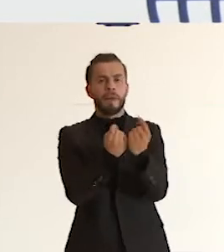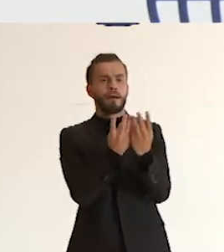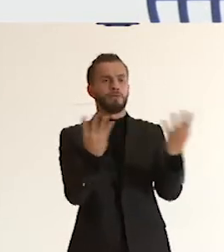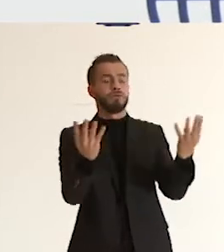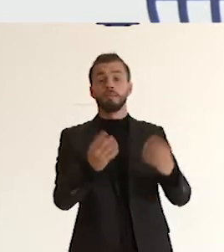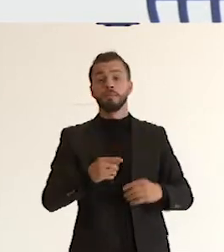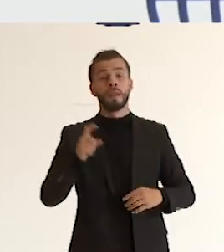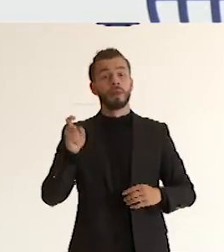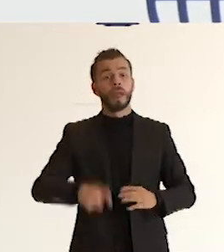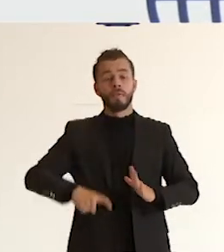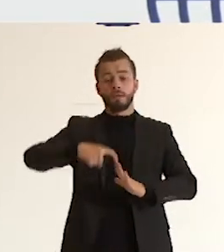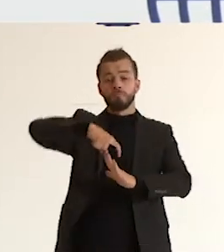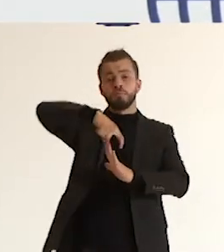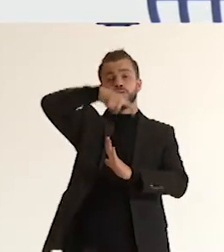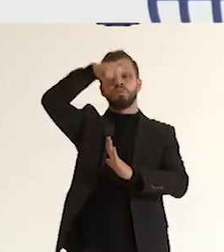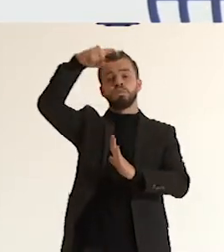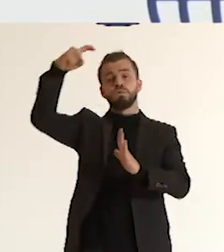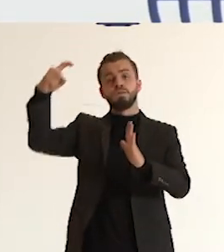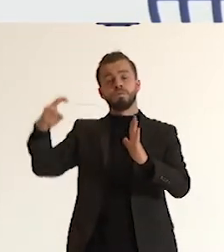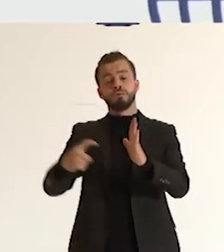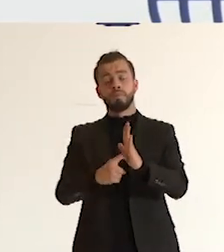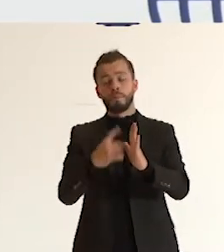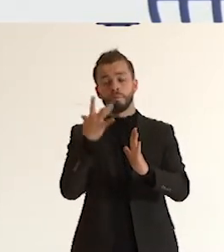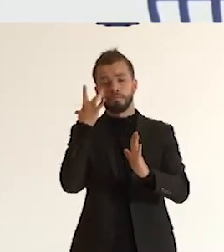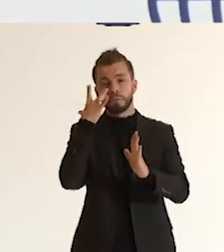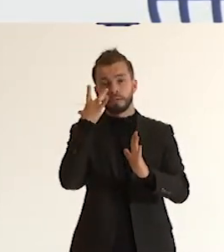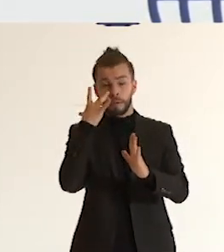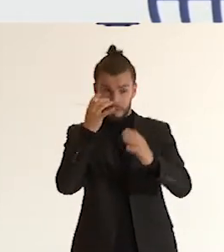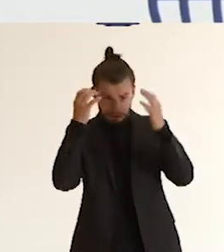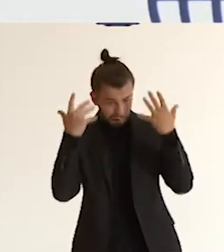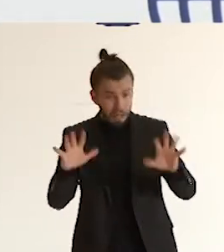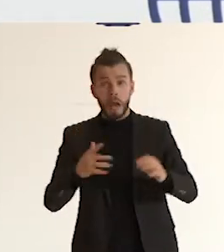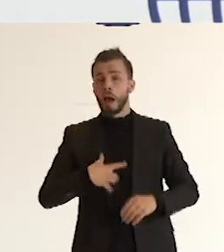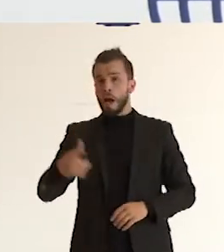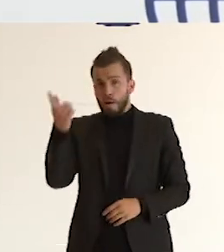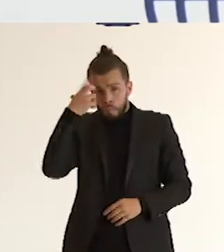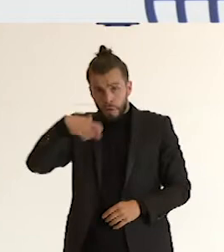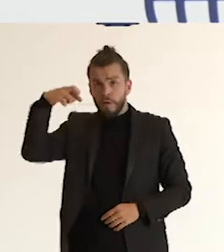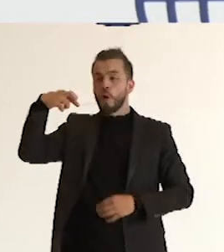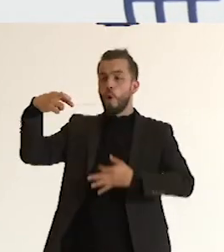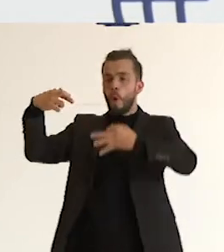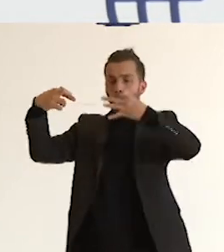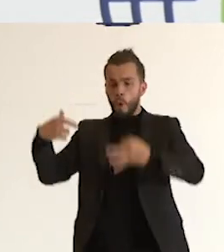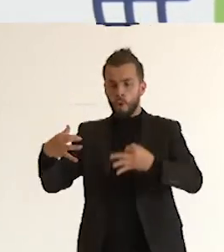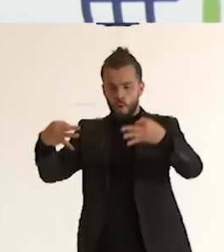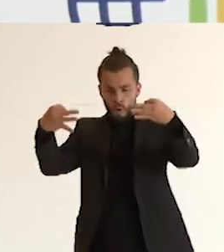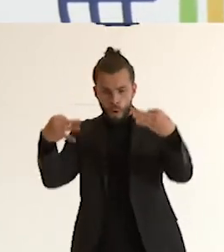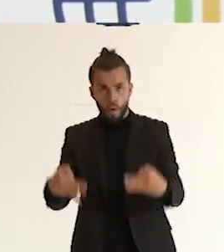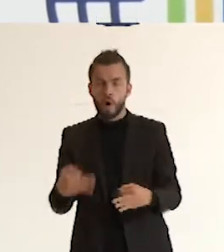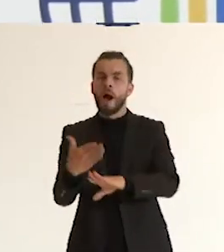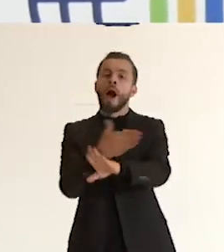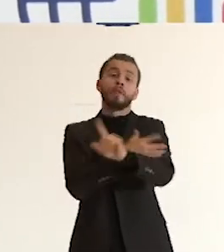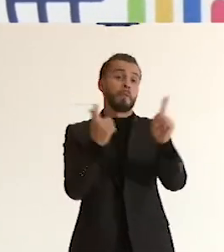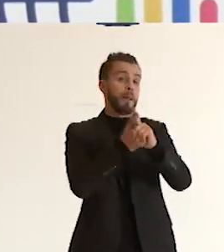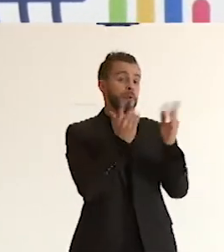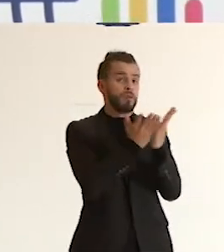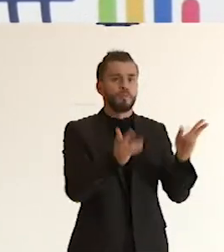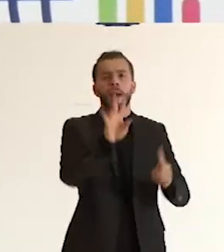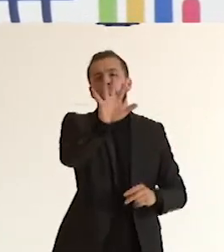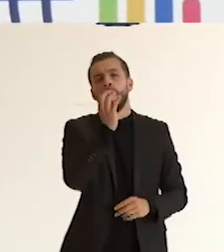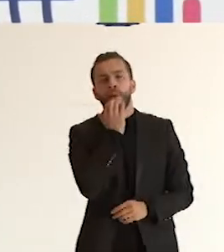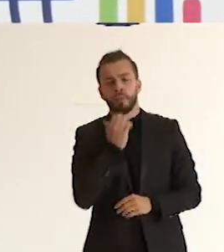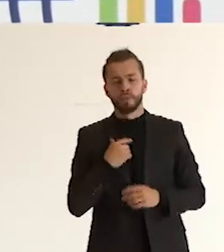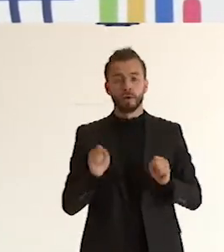íntegros antes de poder pensar que van a ser profesionales honestos que es decir no tiene mucho sentido hablar de la ética profesional